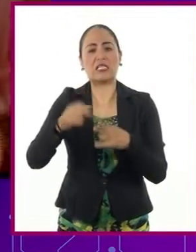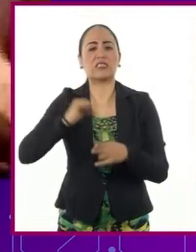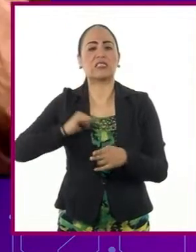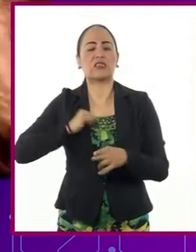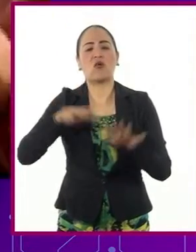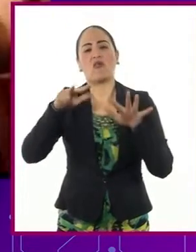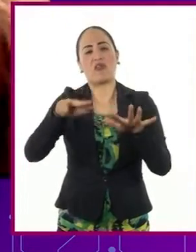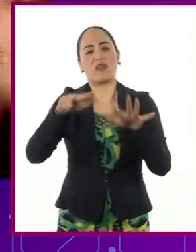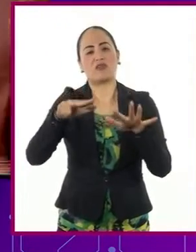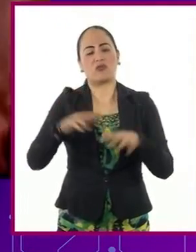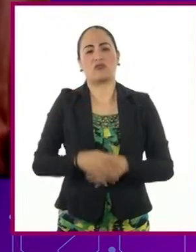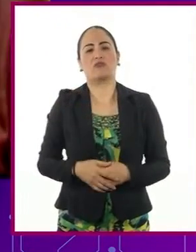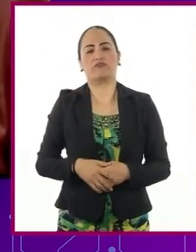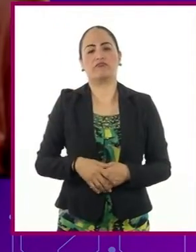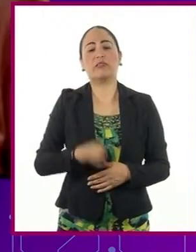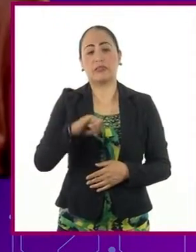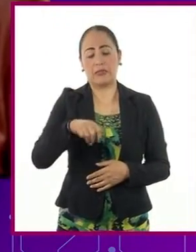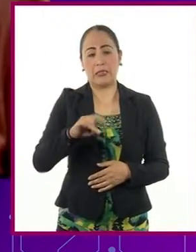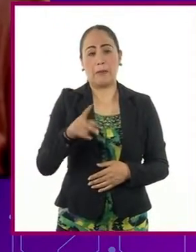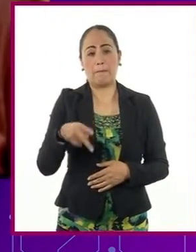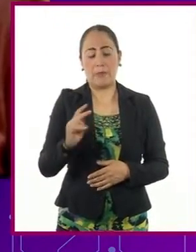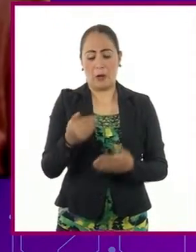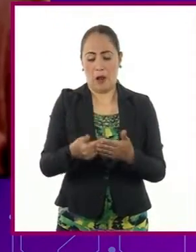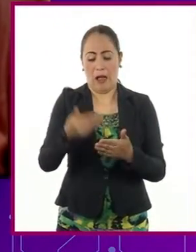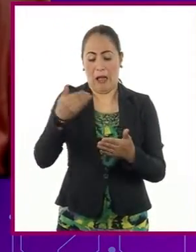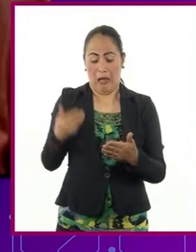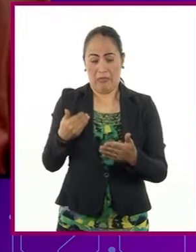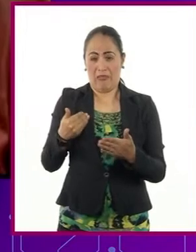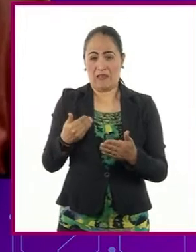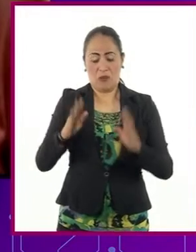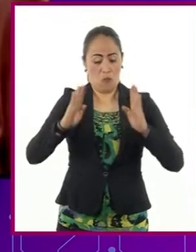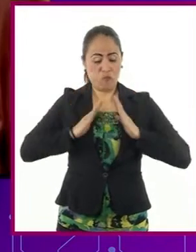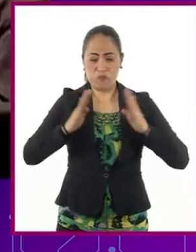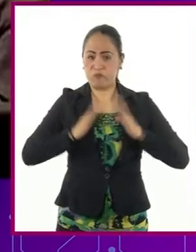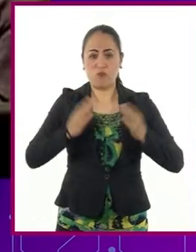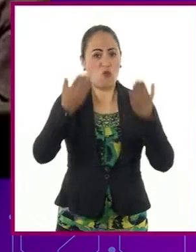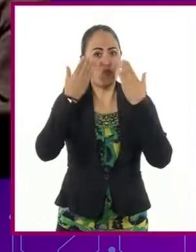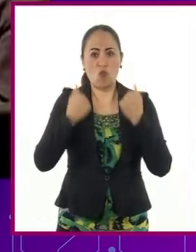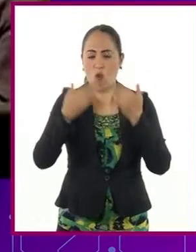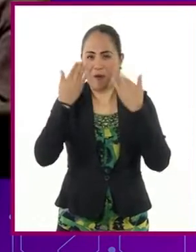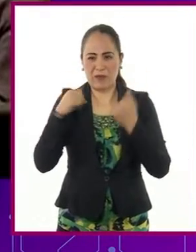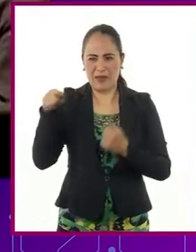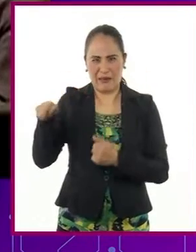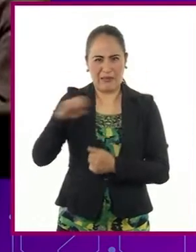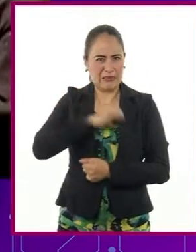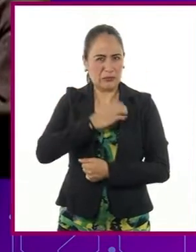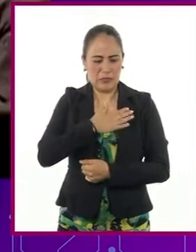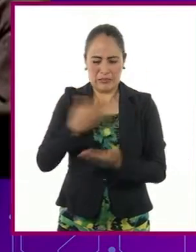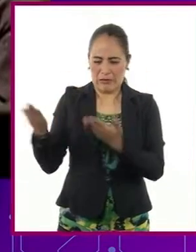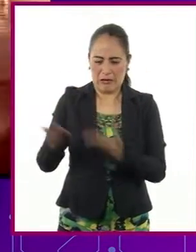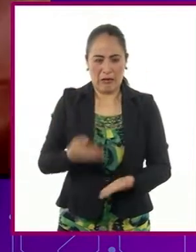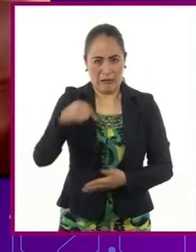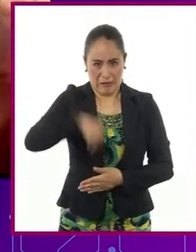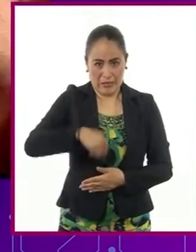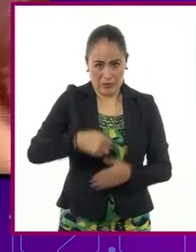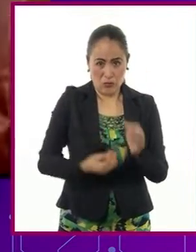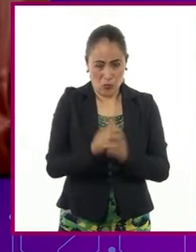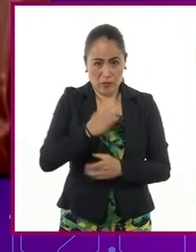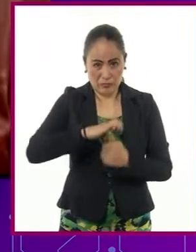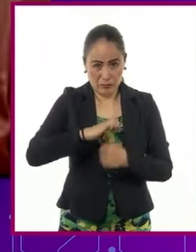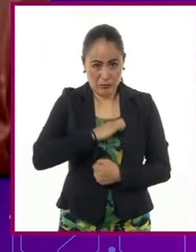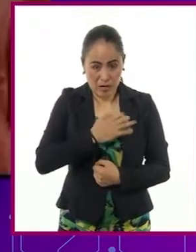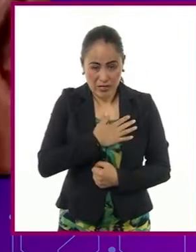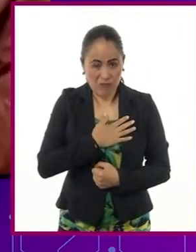regular. Sí, me refiero en estas primeras épocas, ¿no? No hay. Entonces realmente se va creando la Nueva España, se va fundando sin